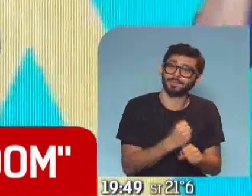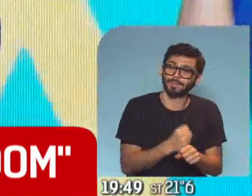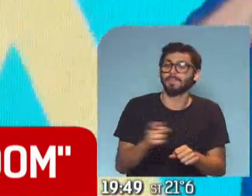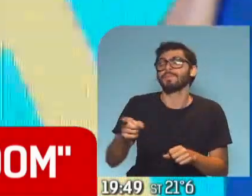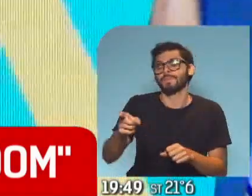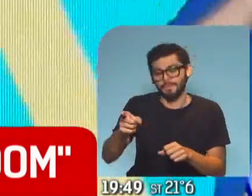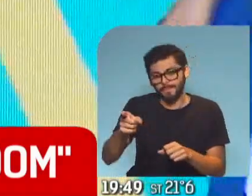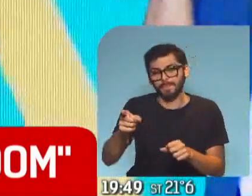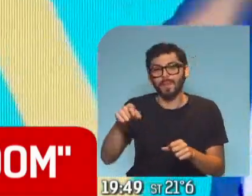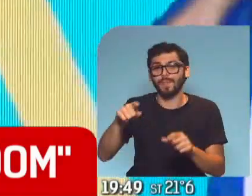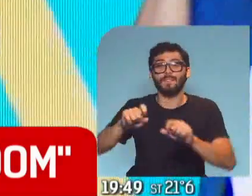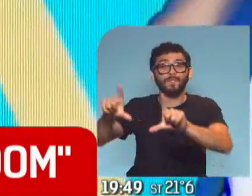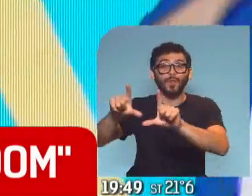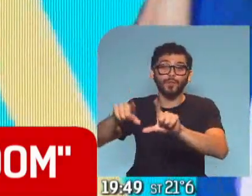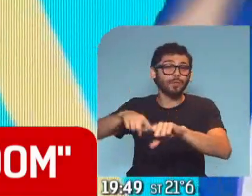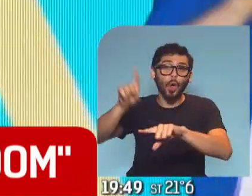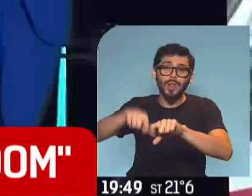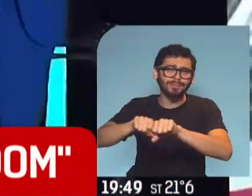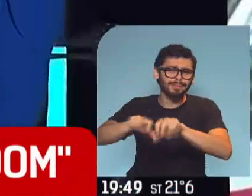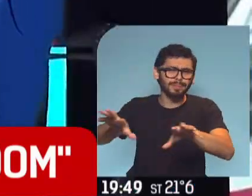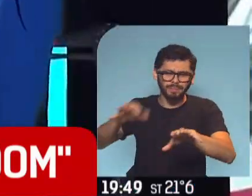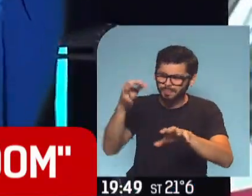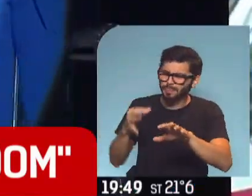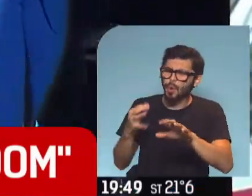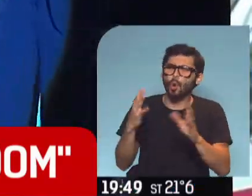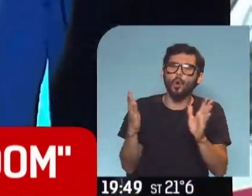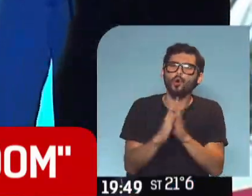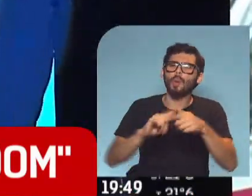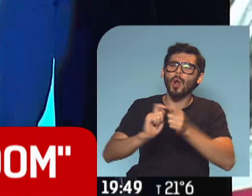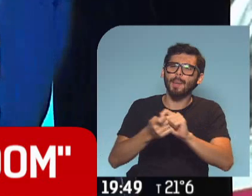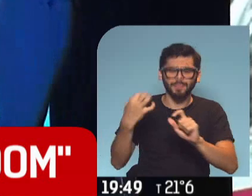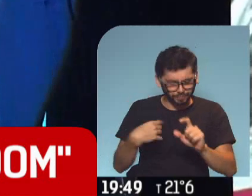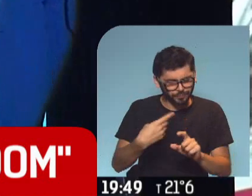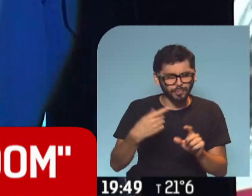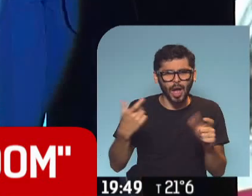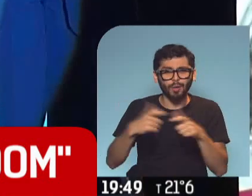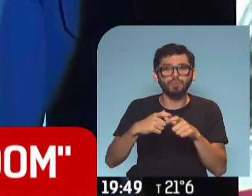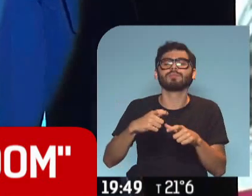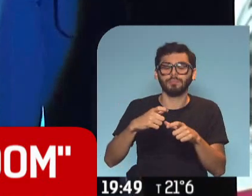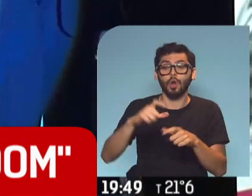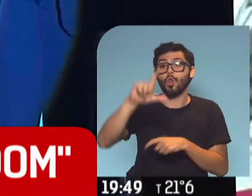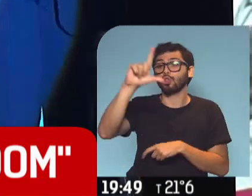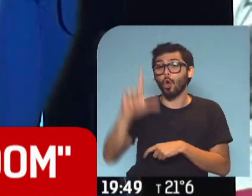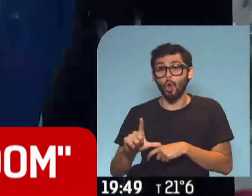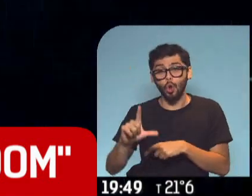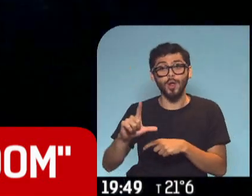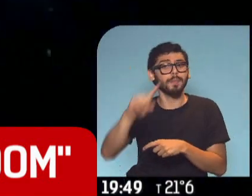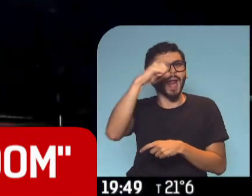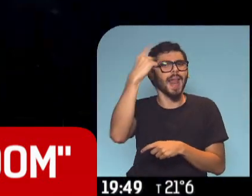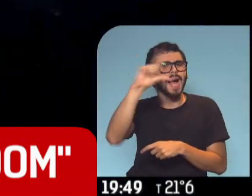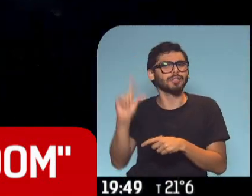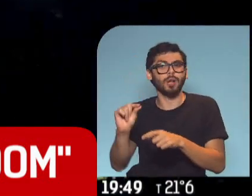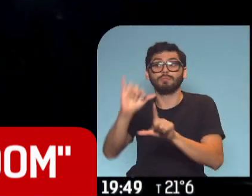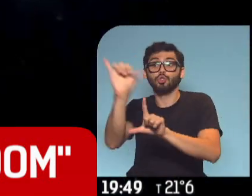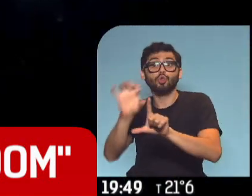transcurrió durante todo el día. ¿Que fue una reunión virtual de Juntos por el Cambio? Sí, todos los lunes hay reunión de la Mesa Nacional de Juntos por el Cambio. En